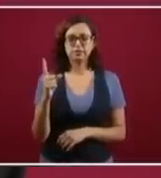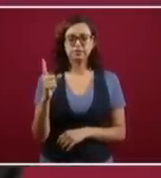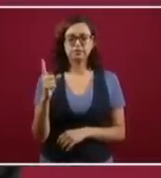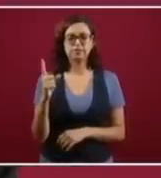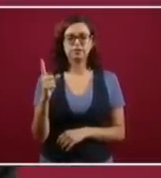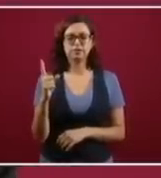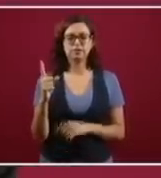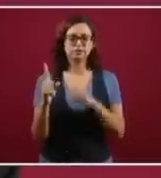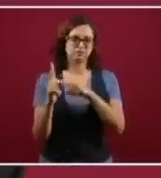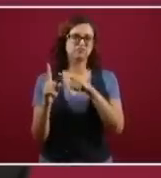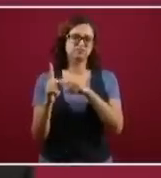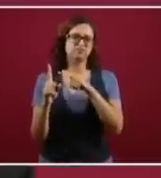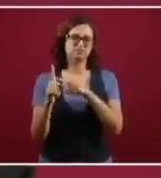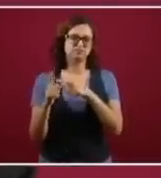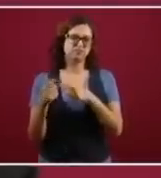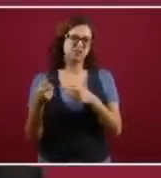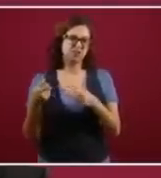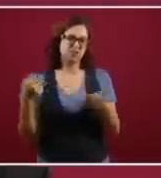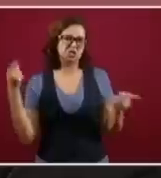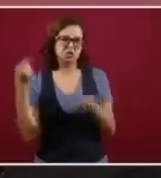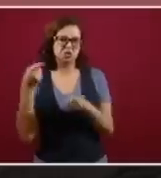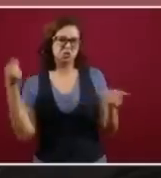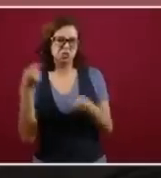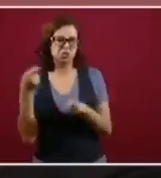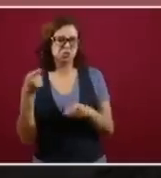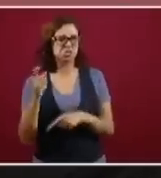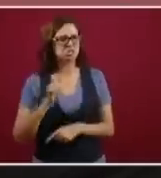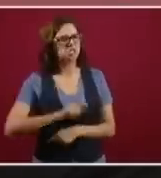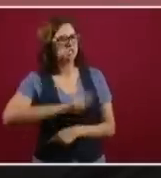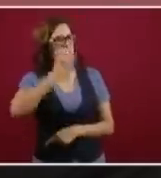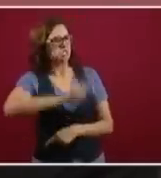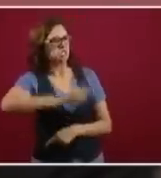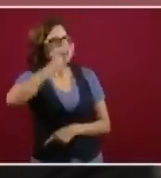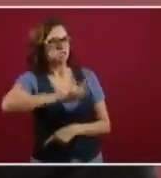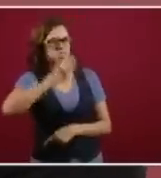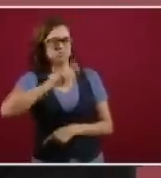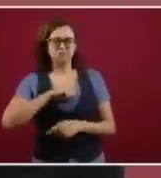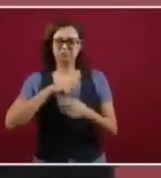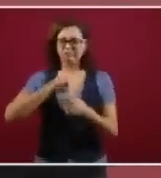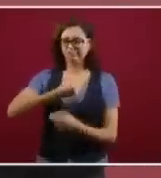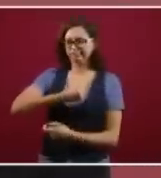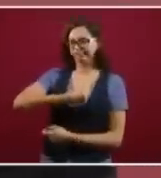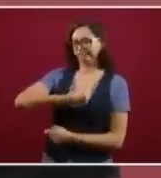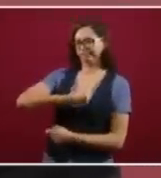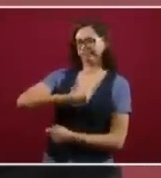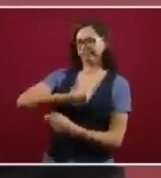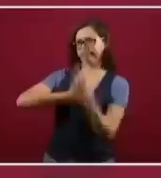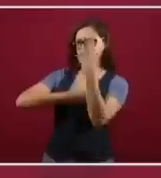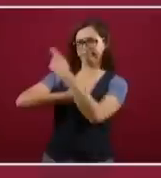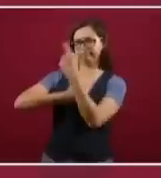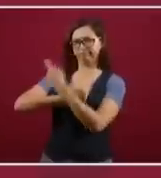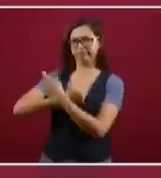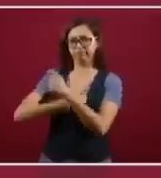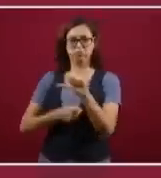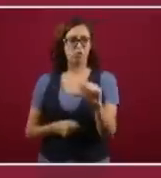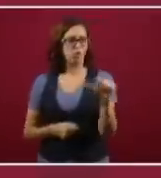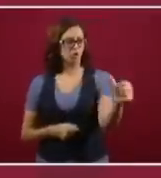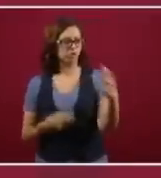uno de los provocadores y le pinta ahí, y luego unos señores grandes,